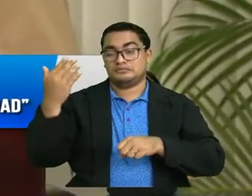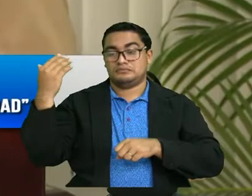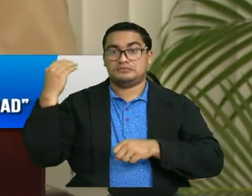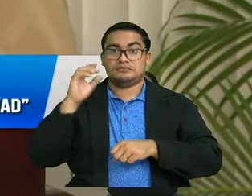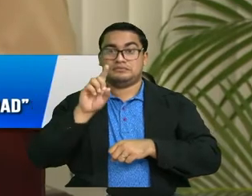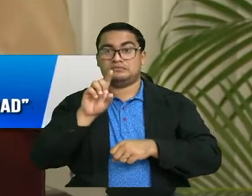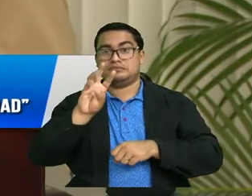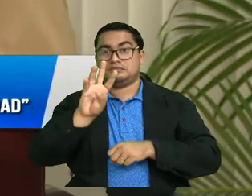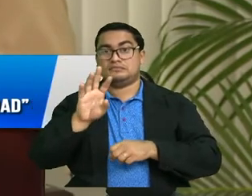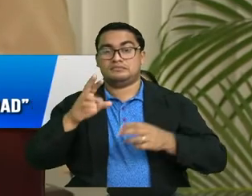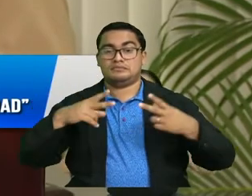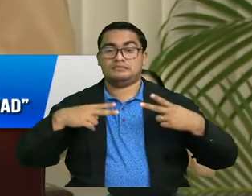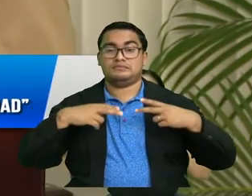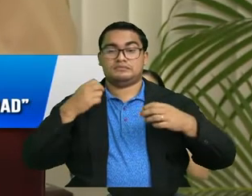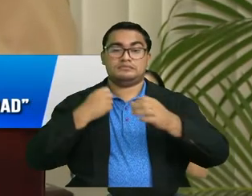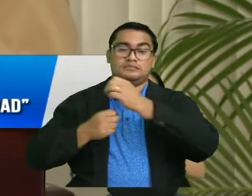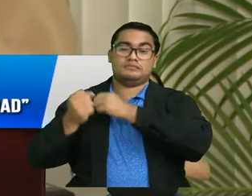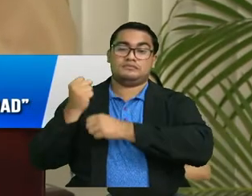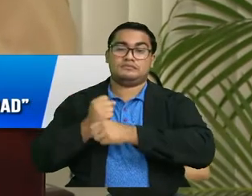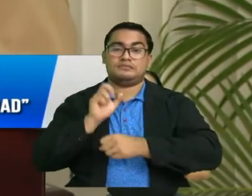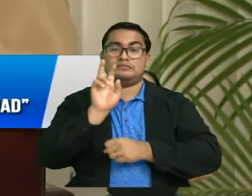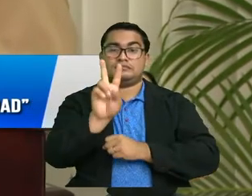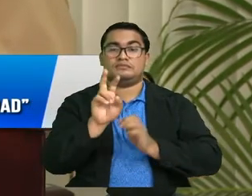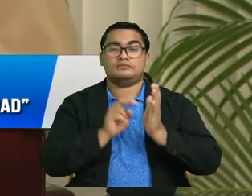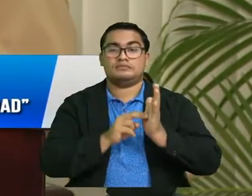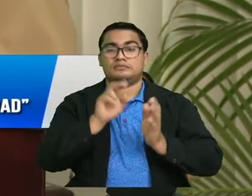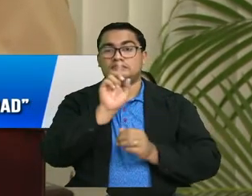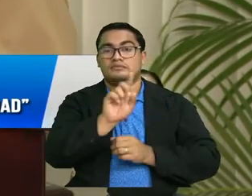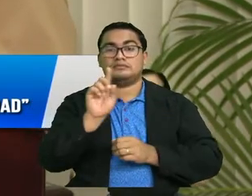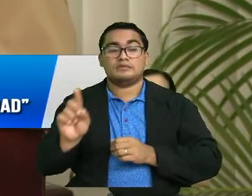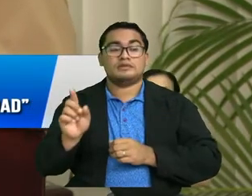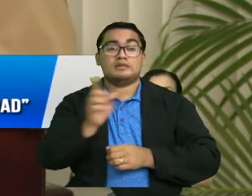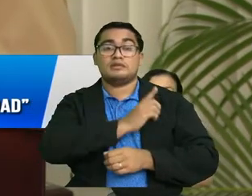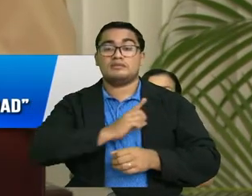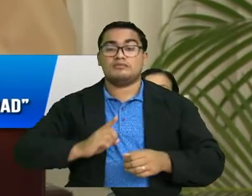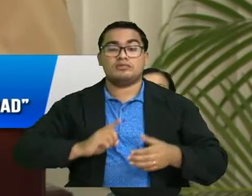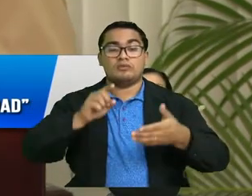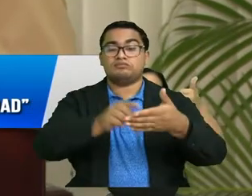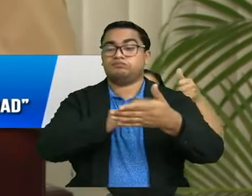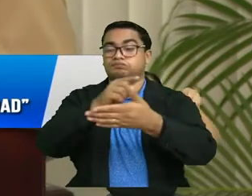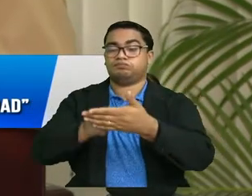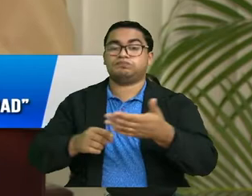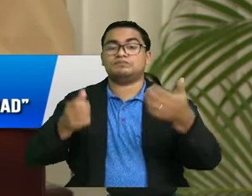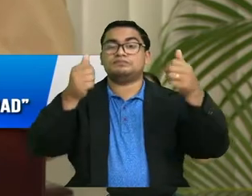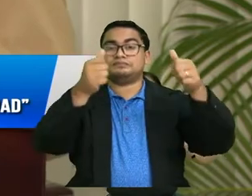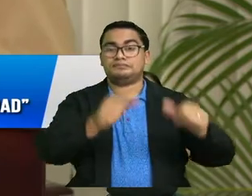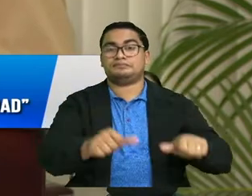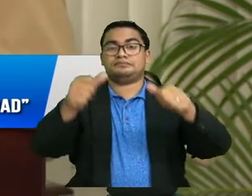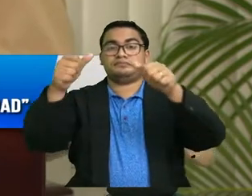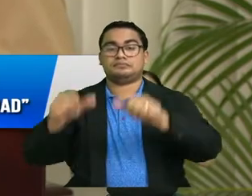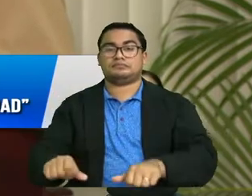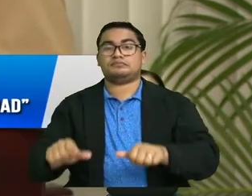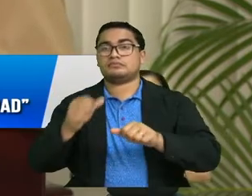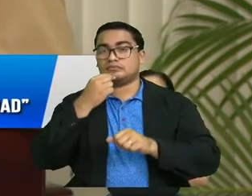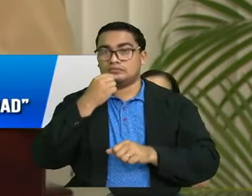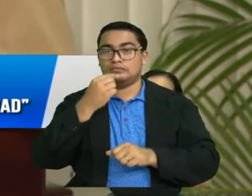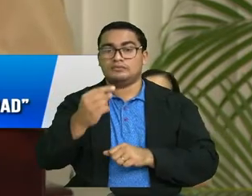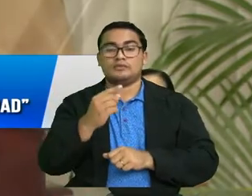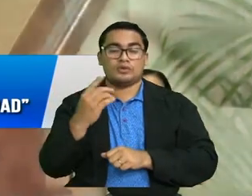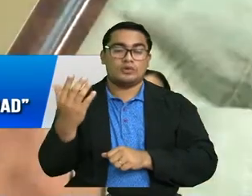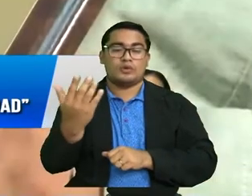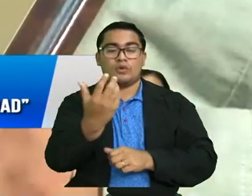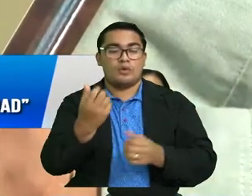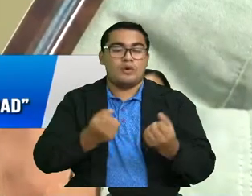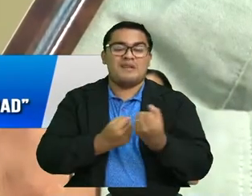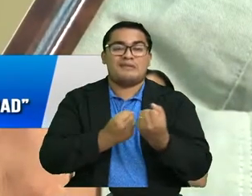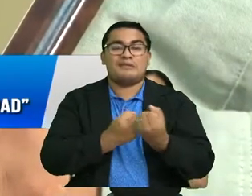abril del año 2011, por unanimidad y sobre todo con todo el respaldo de la